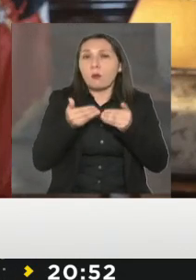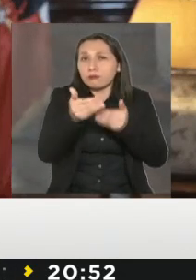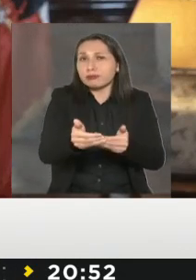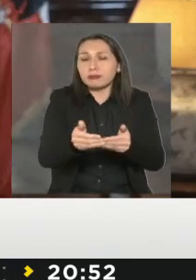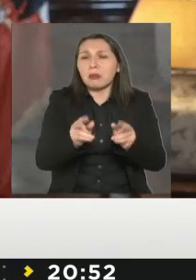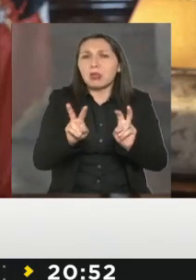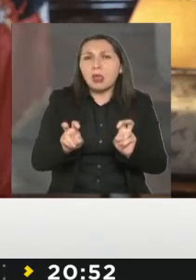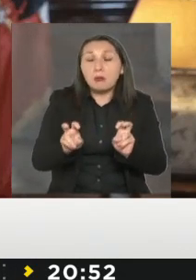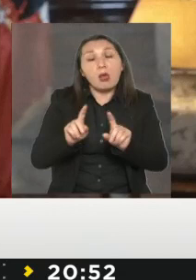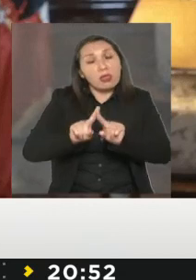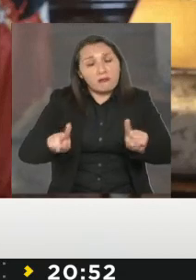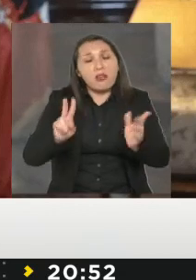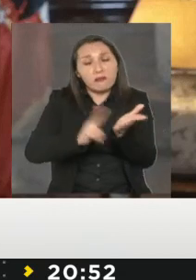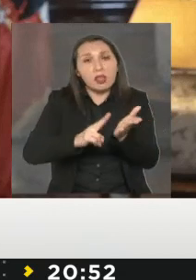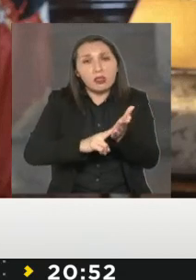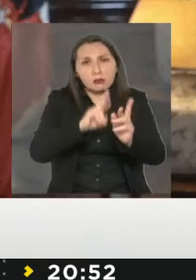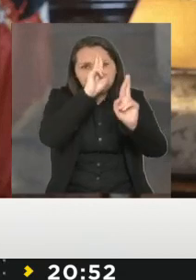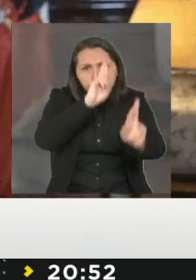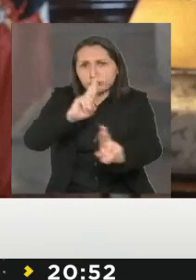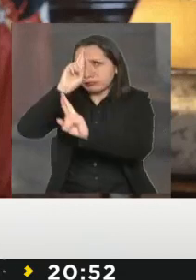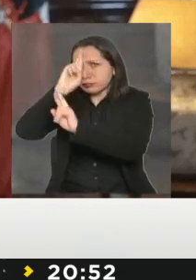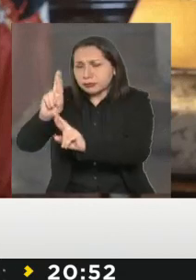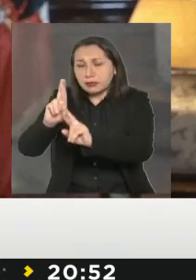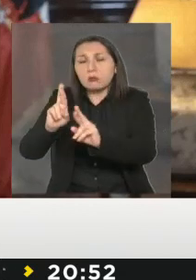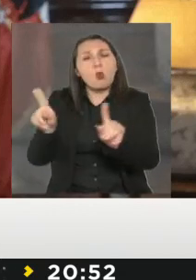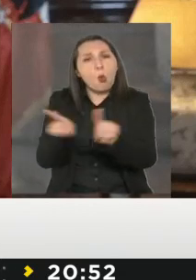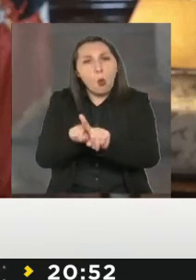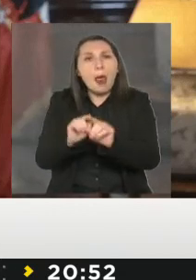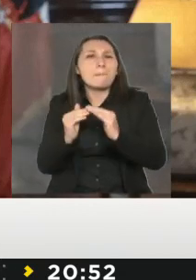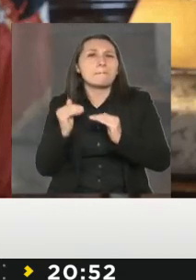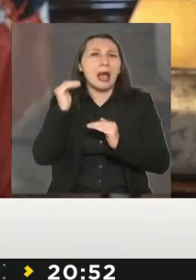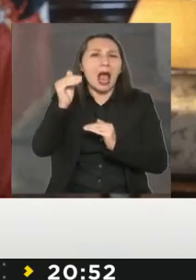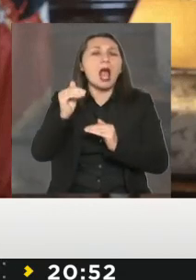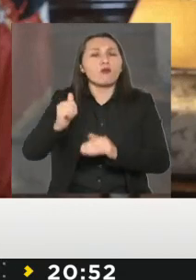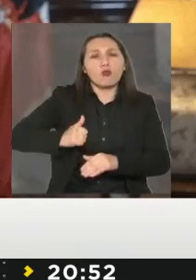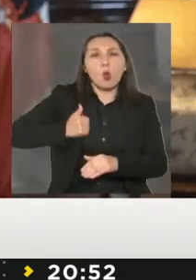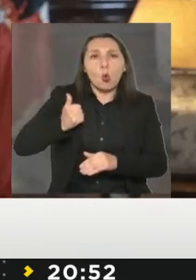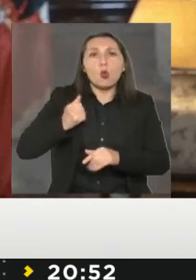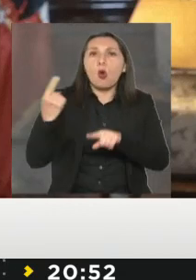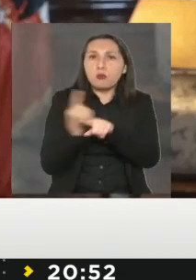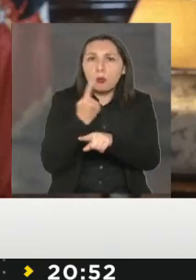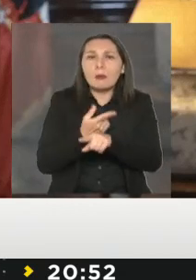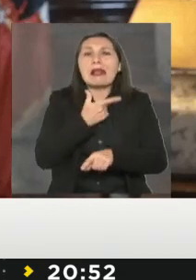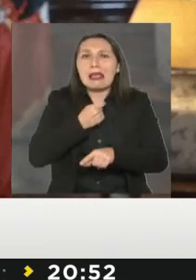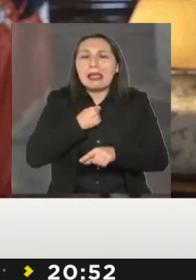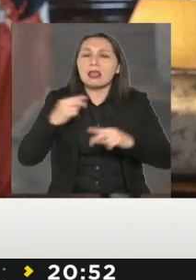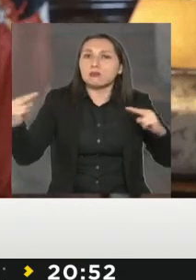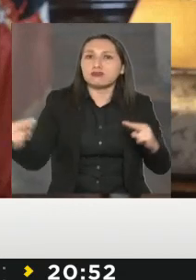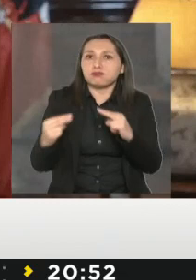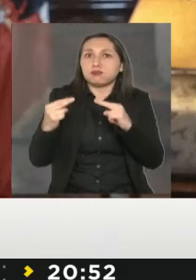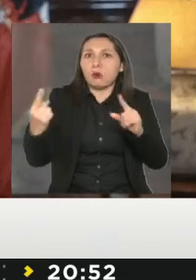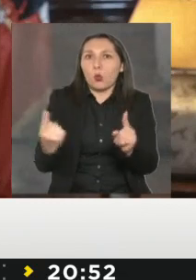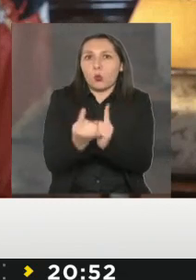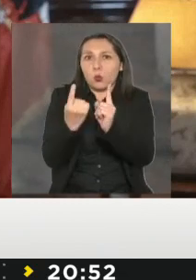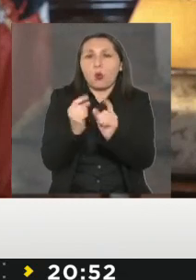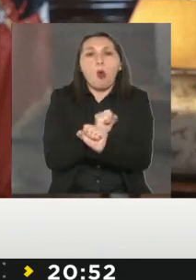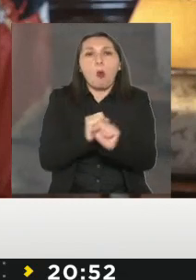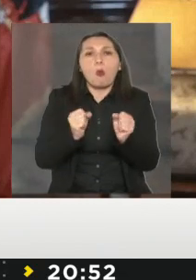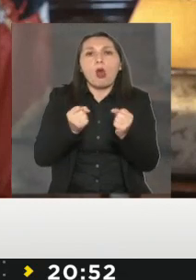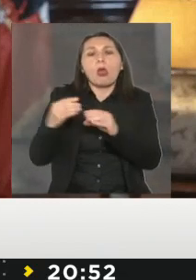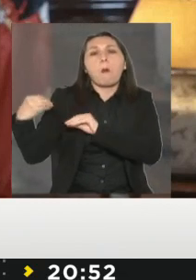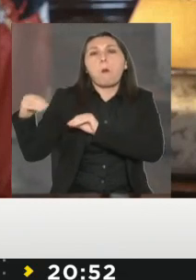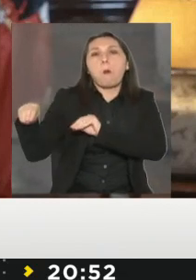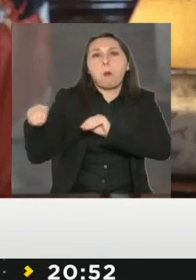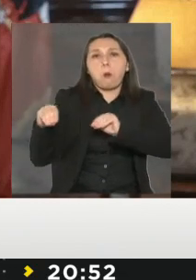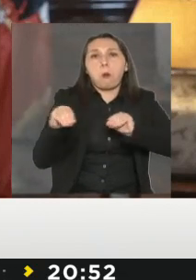de las legítimas diferencias que prevalece la voluntad de diálogo y encuentro no podemos dejar pasar el